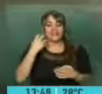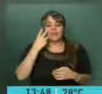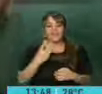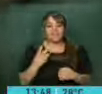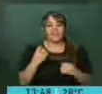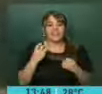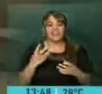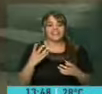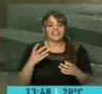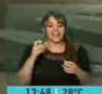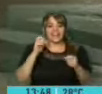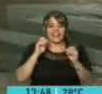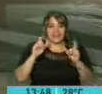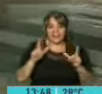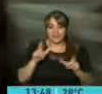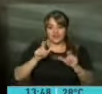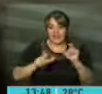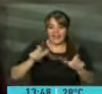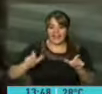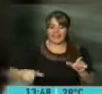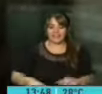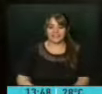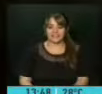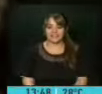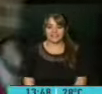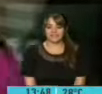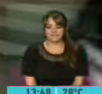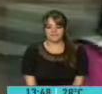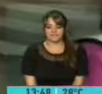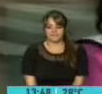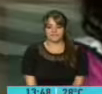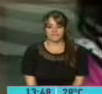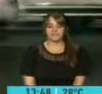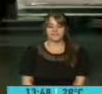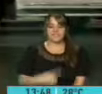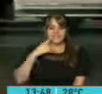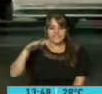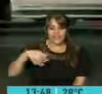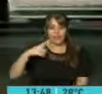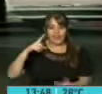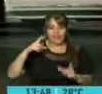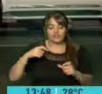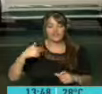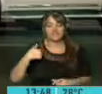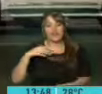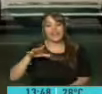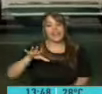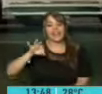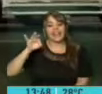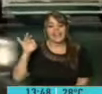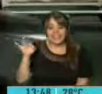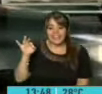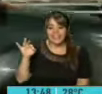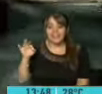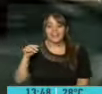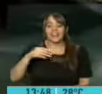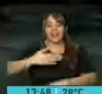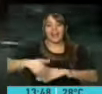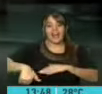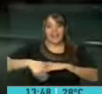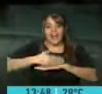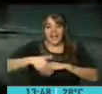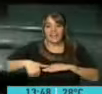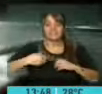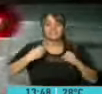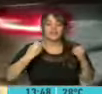reacciona la gente. Venga, que nos tomamos una foto aquí. Elegí la calle